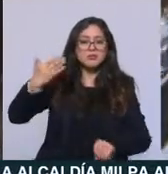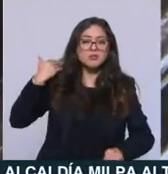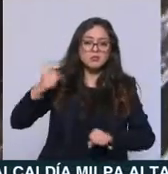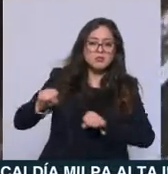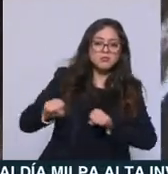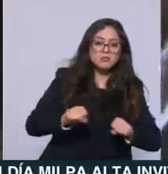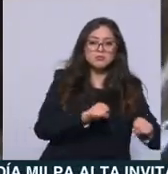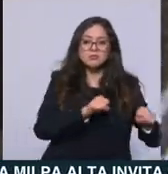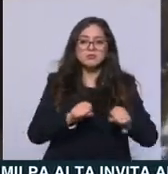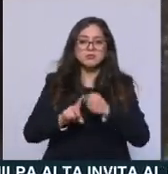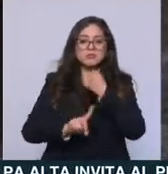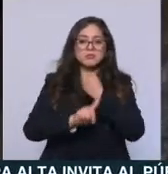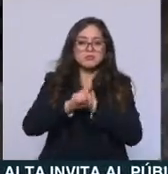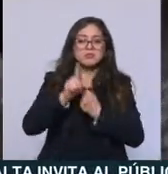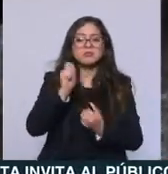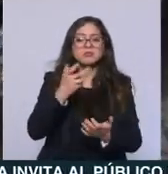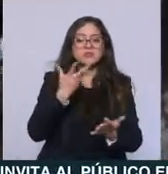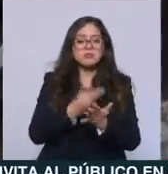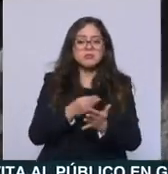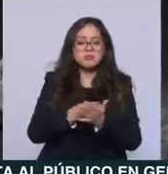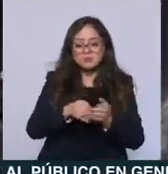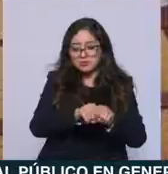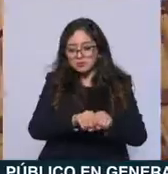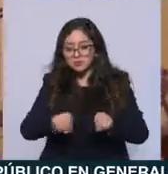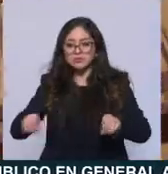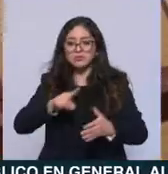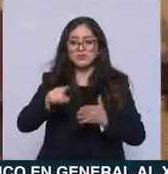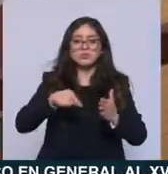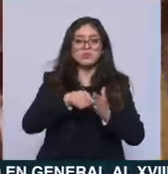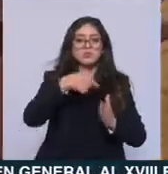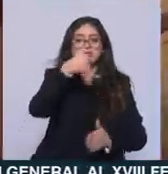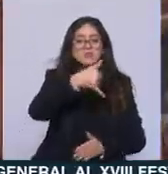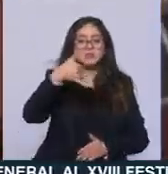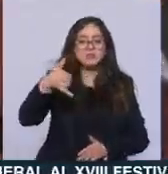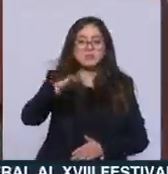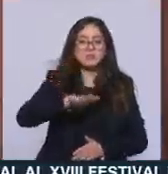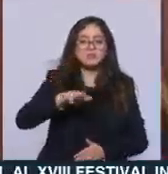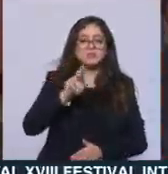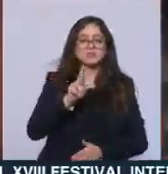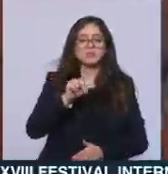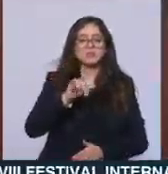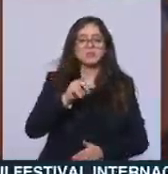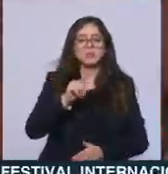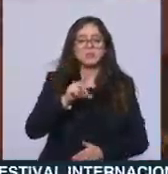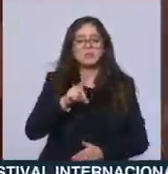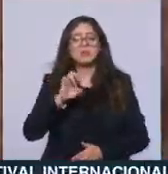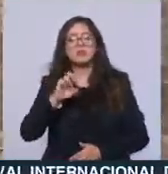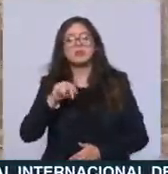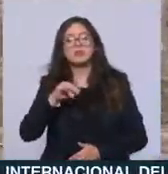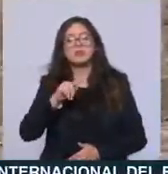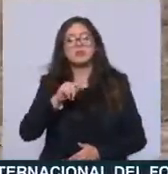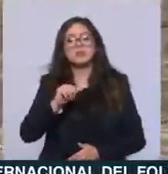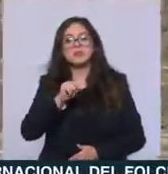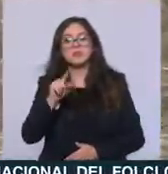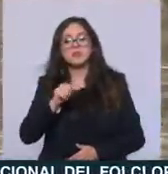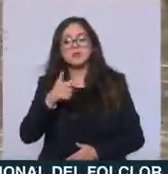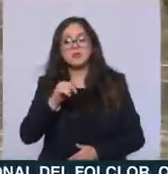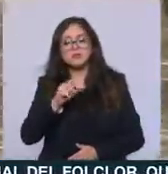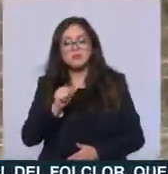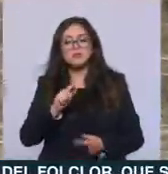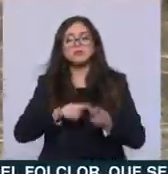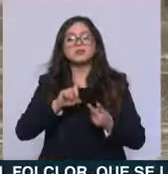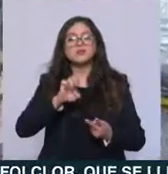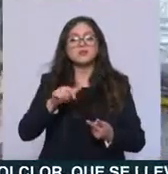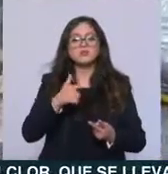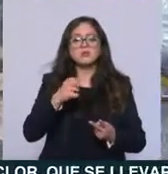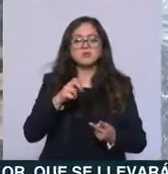que van desde la construcción de drenaje en unidades habitacionales como la unidad Ermita Zaragoza y Ejército de Oriente, implementación de plantas